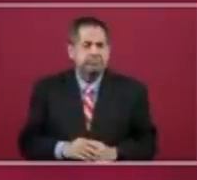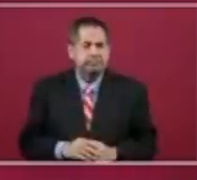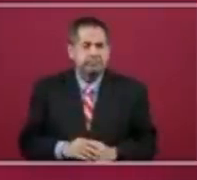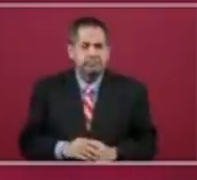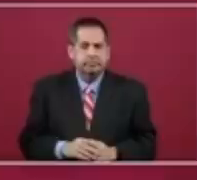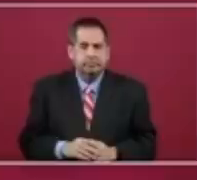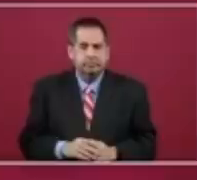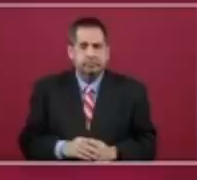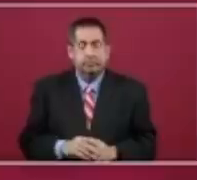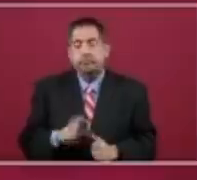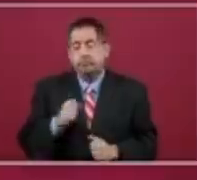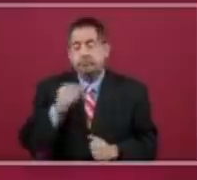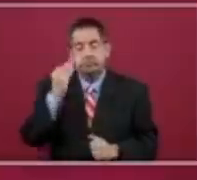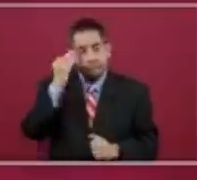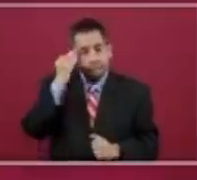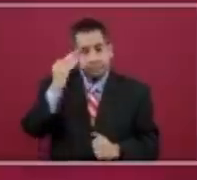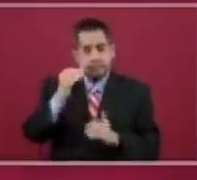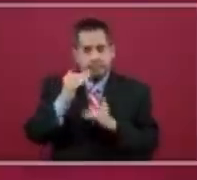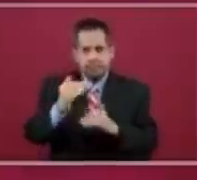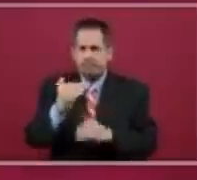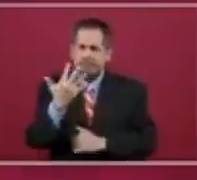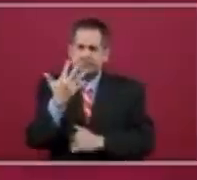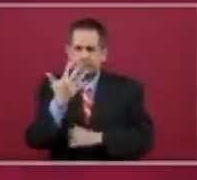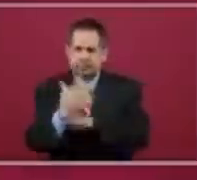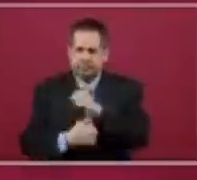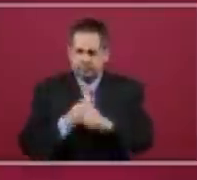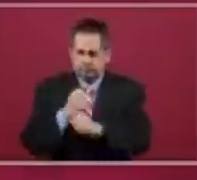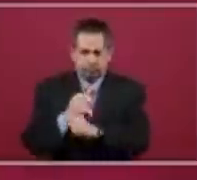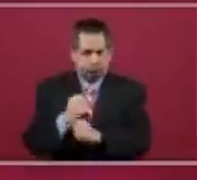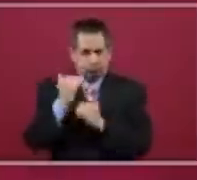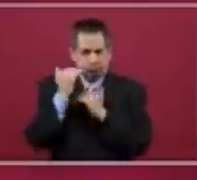Hay un plazo de 5 años